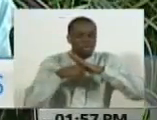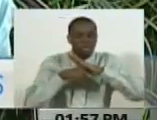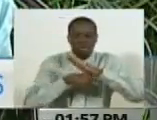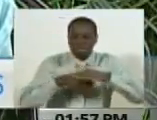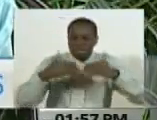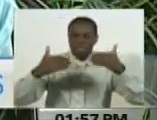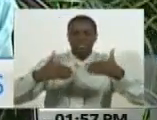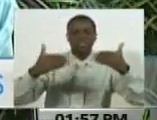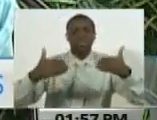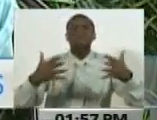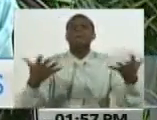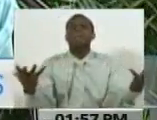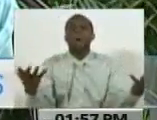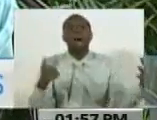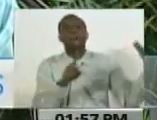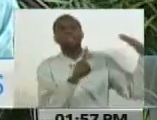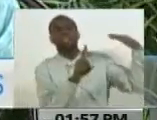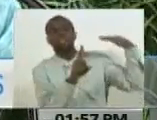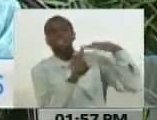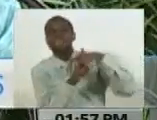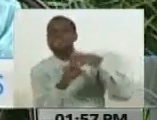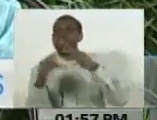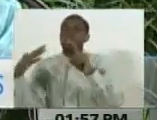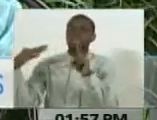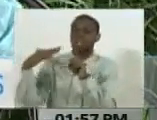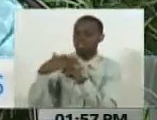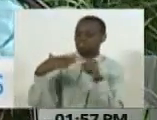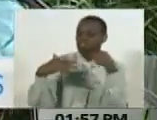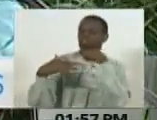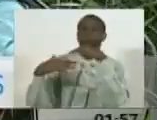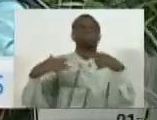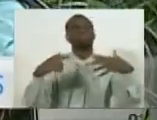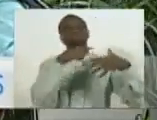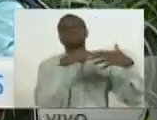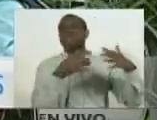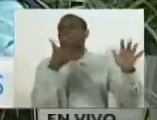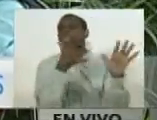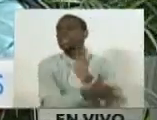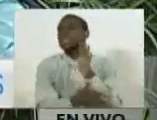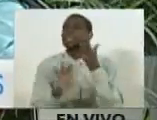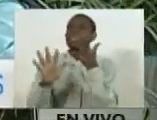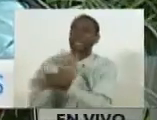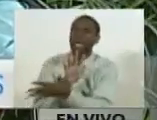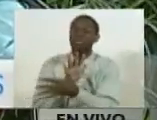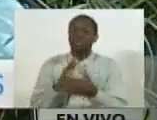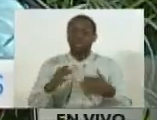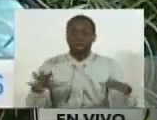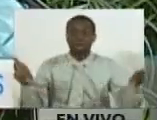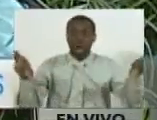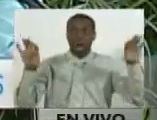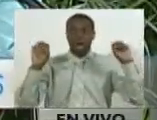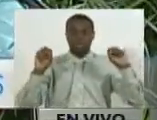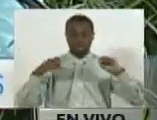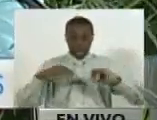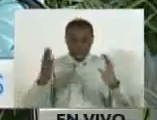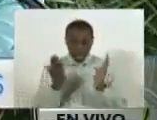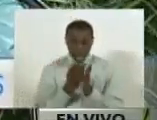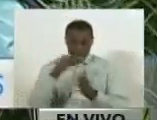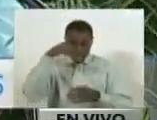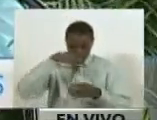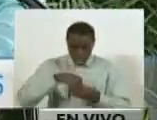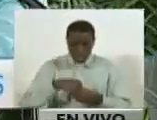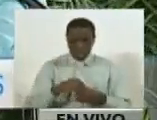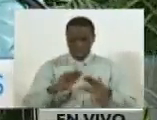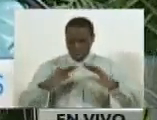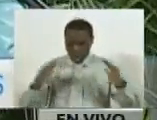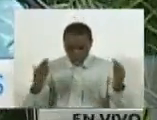de las amenazas a que estamos sometidos y cuál debe ser la respuesta desde la escuela, desde el